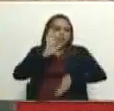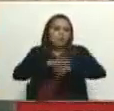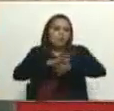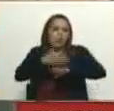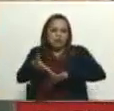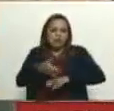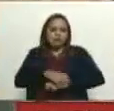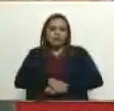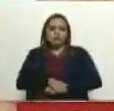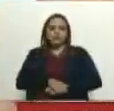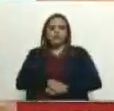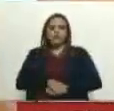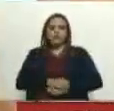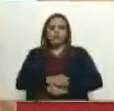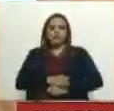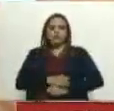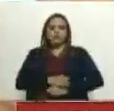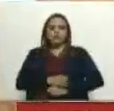Pero